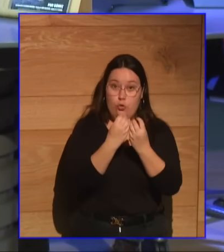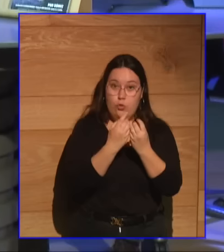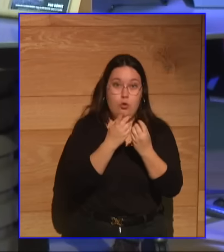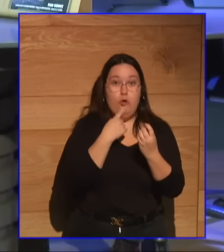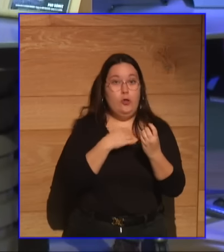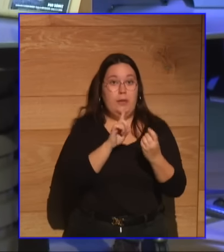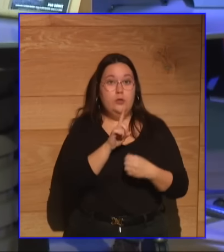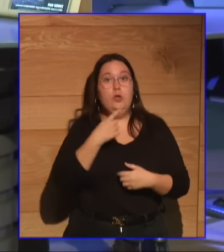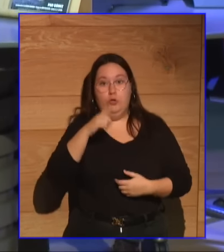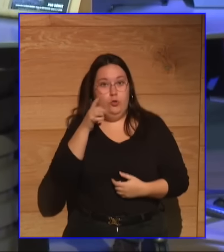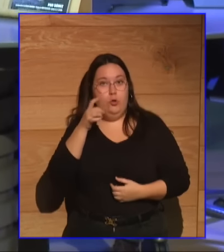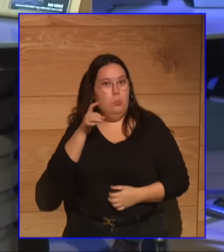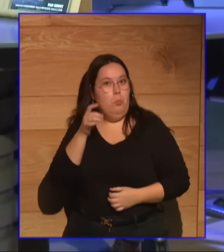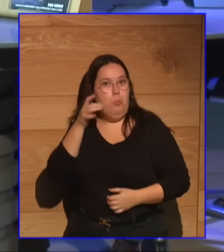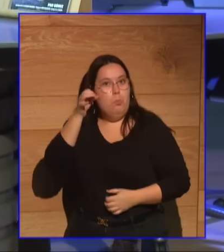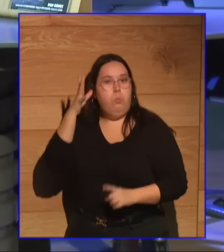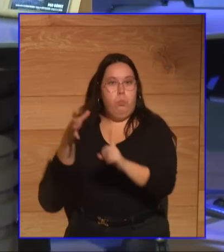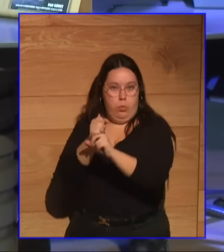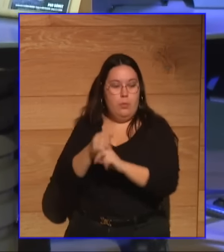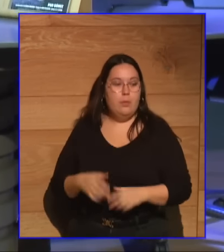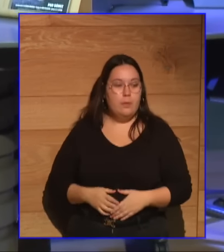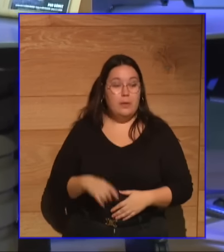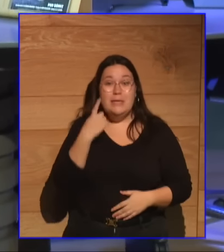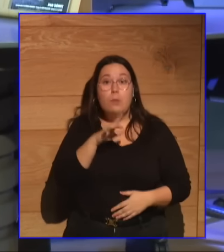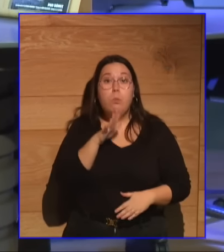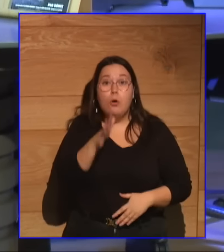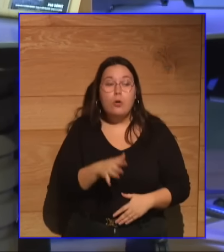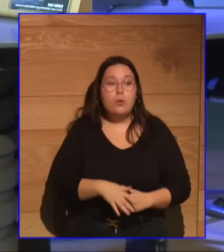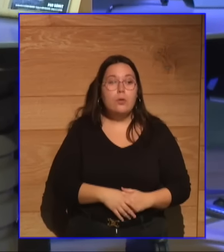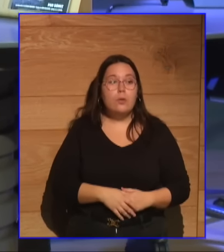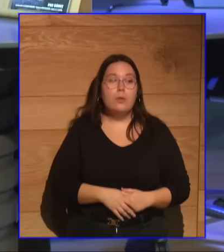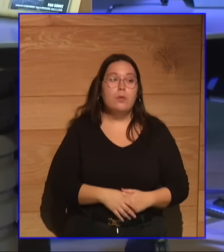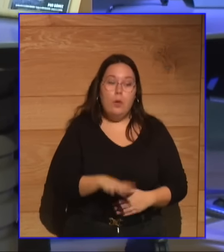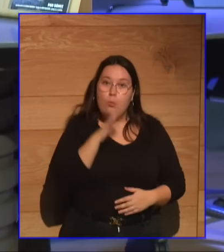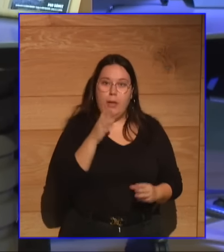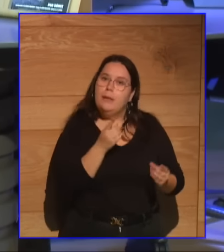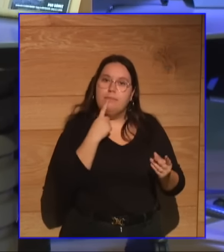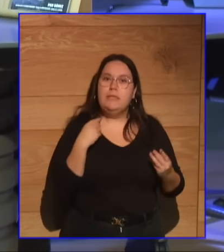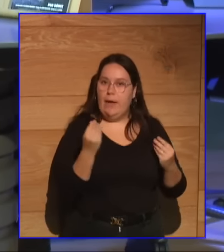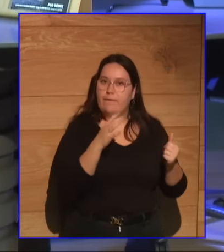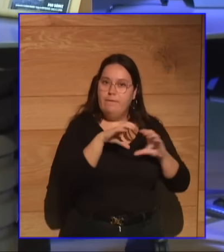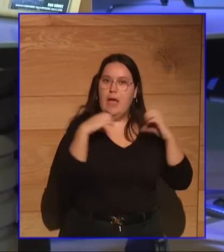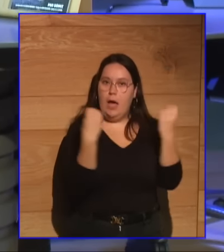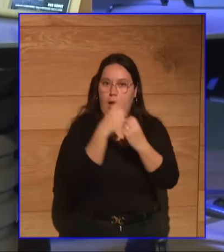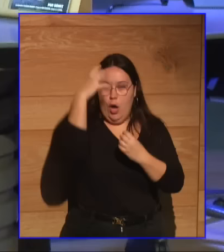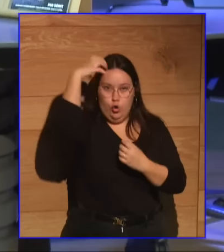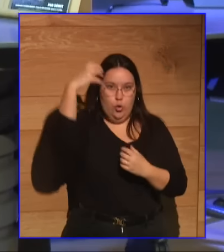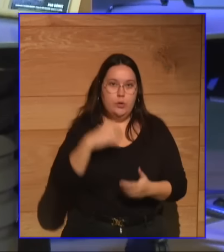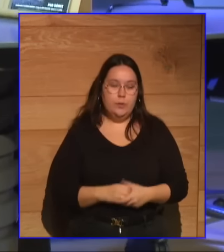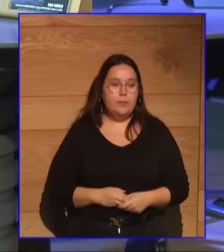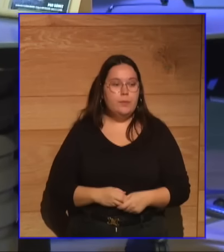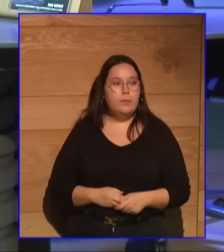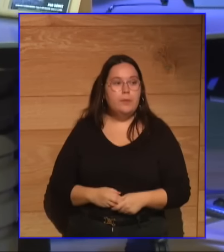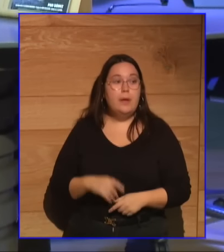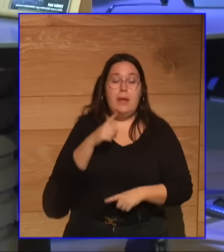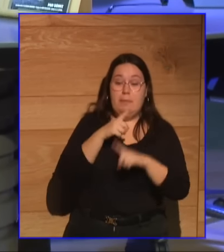hemos adivinado. Correcto. Sí, digo, es ¿sabes que... por qué lo hemos adivinado? ¿Por el azar o por qué? No, porque sabía roscón. Claro. Concretamente harina